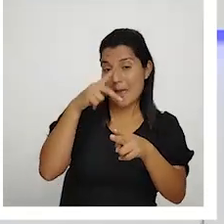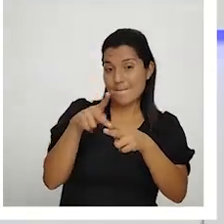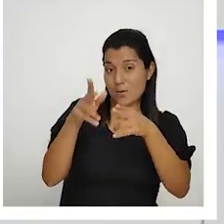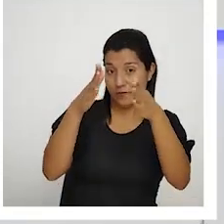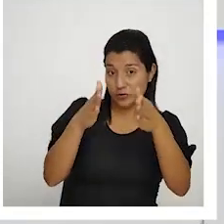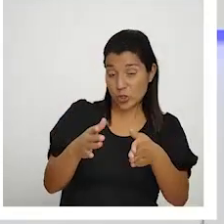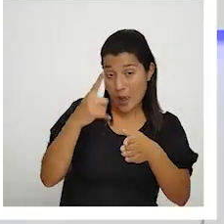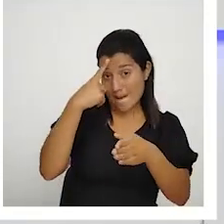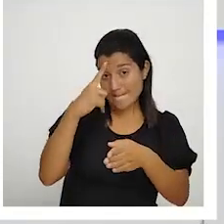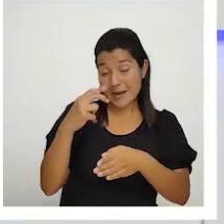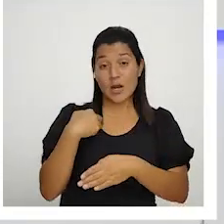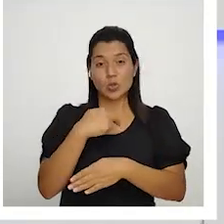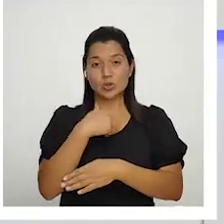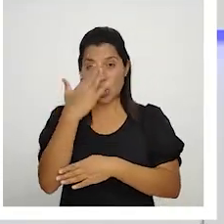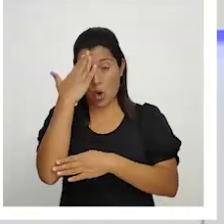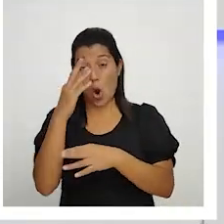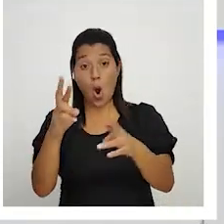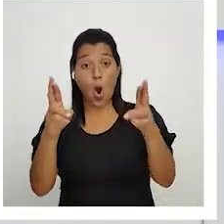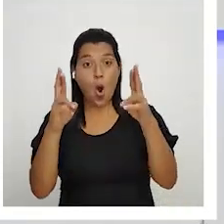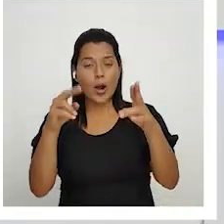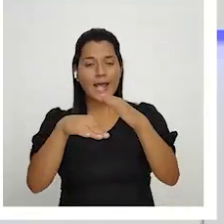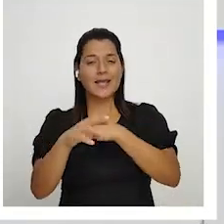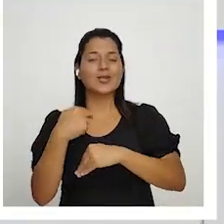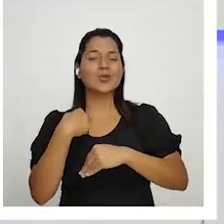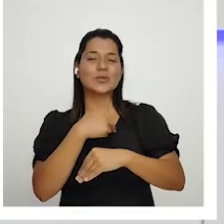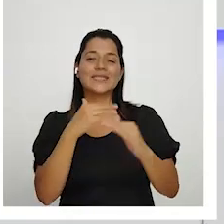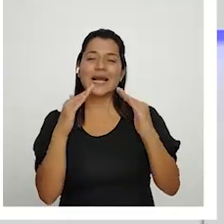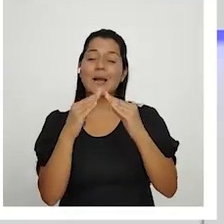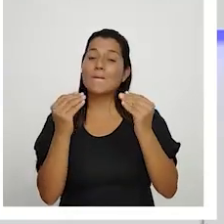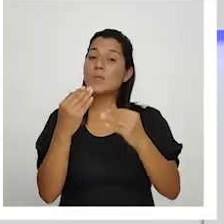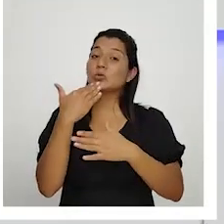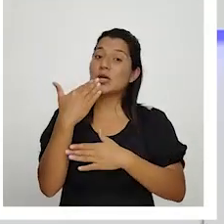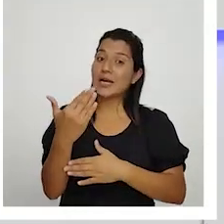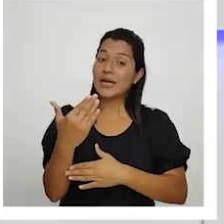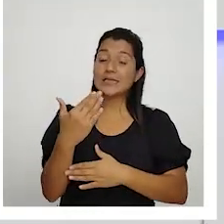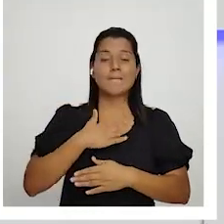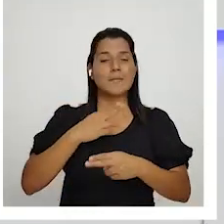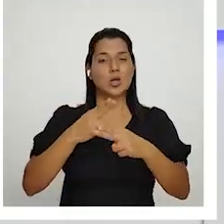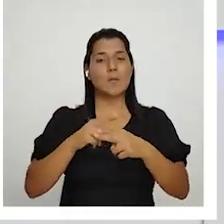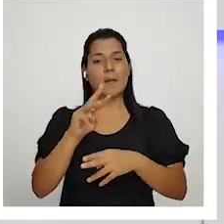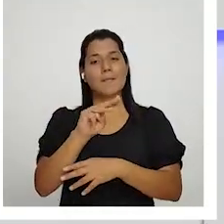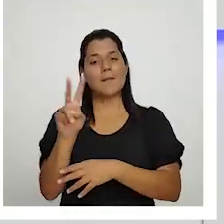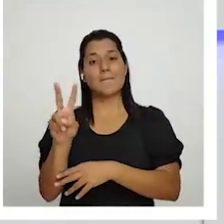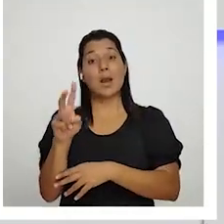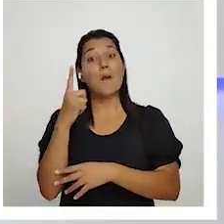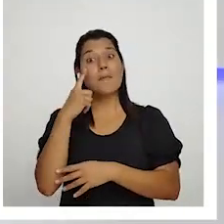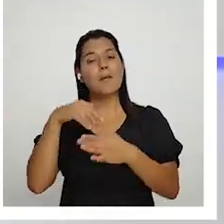nuestras casas. Muchísimas gracias, se despide Melissa Valerio y nos vemos en otro Conversamos.